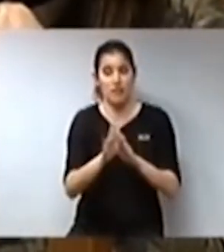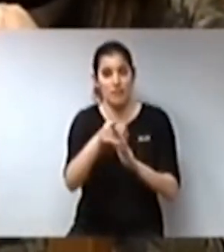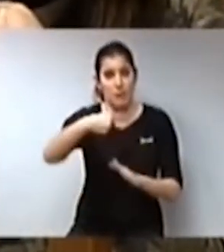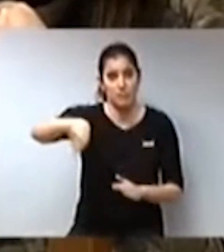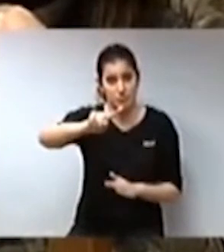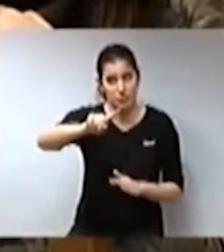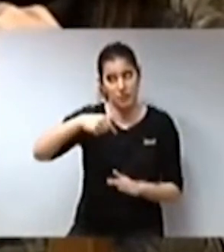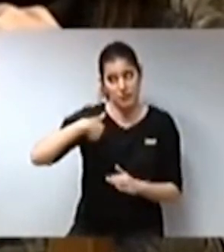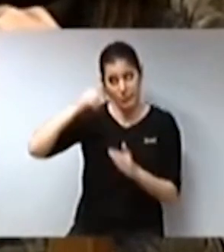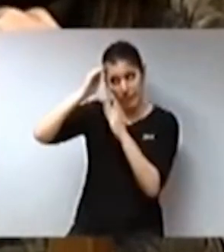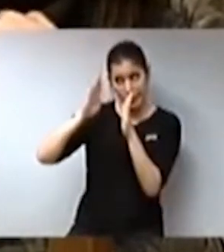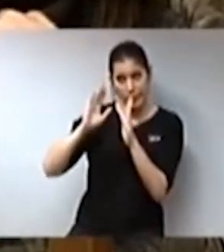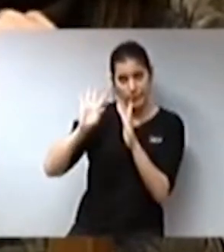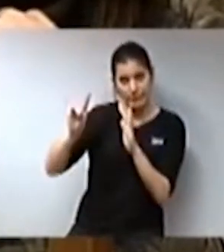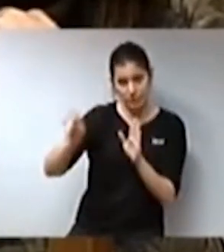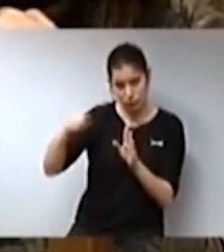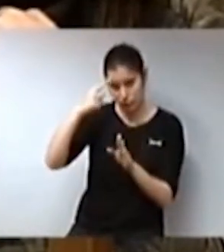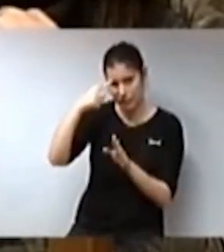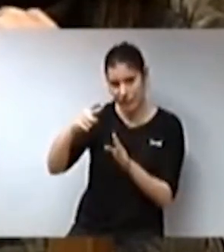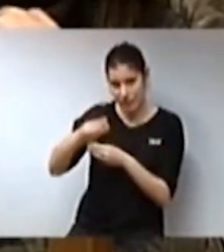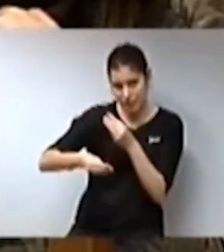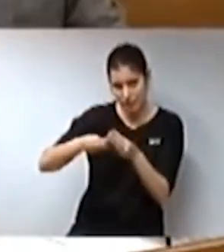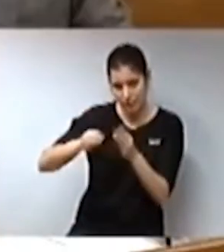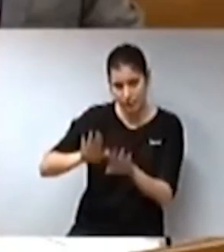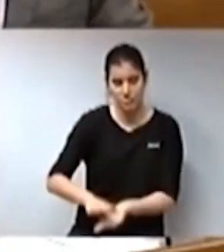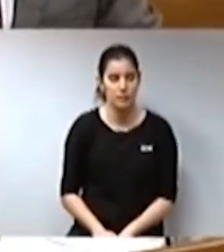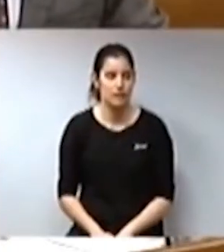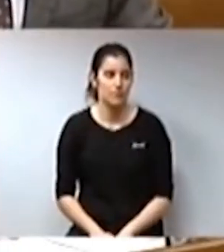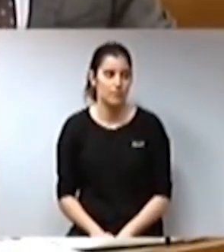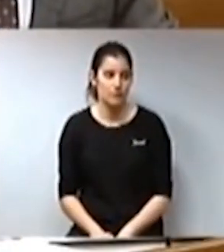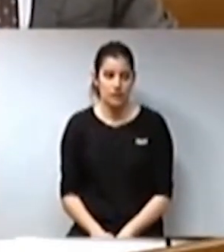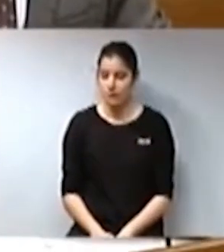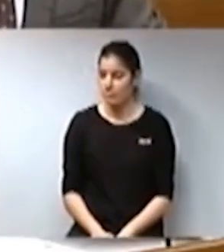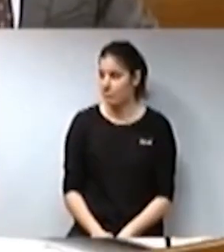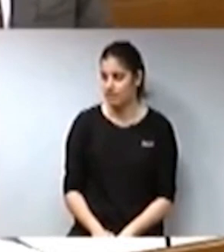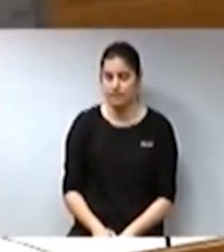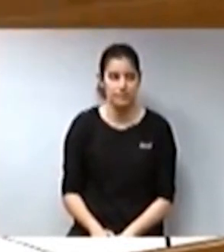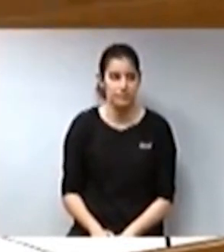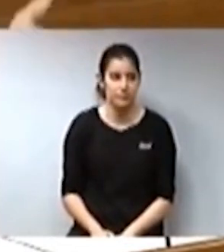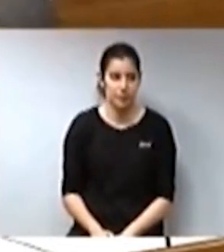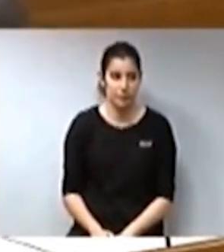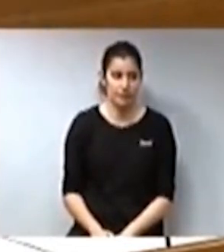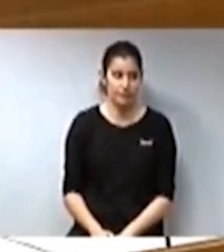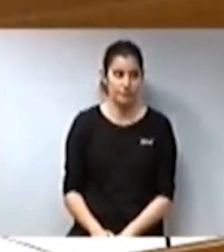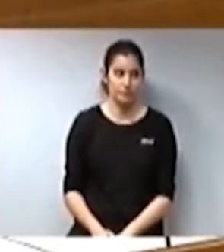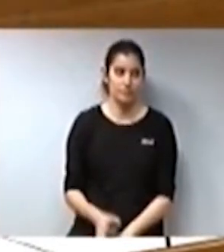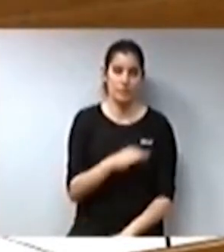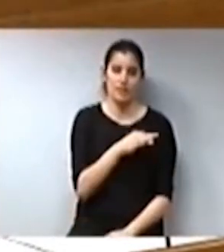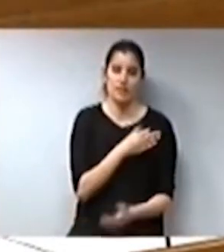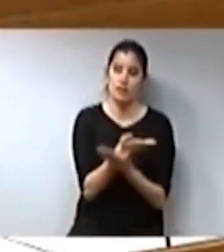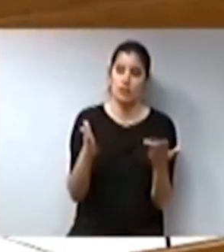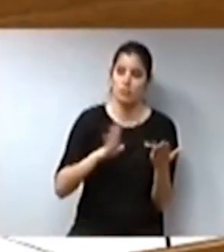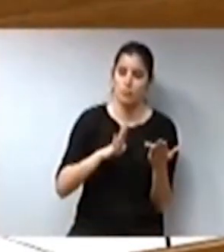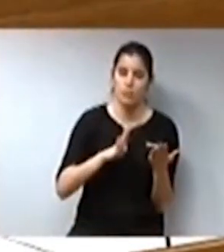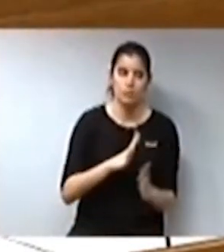al PP de maltrato sistemático a los trenes de cercanías cuando gobernaba, ante lo que el diputado popular Miguel Barrechina contestó